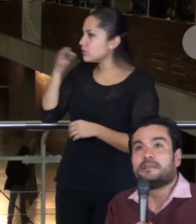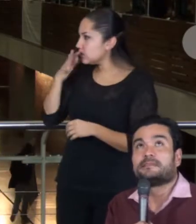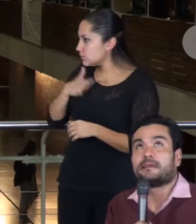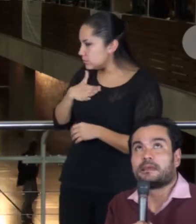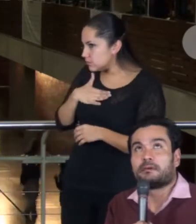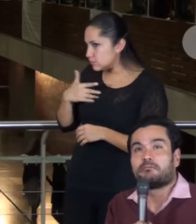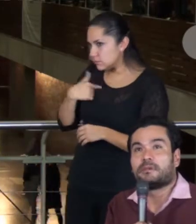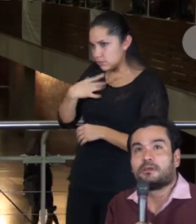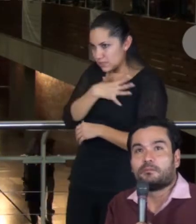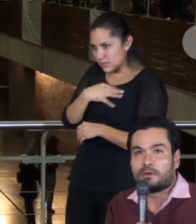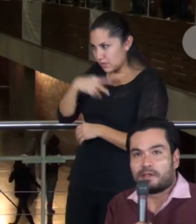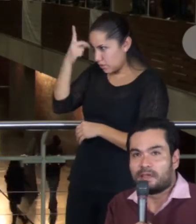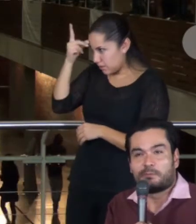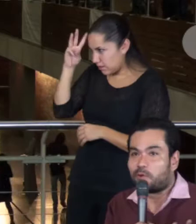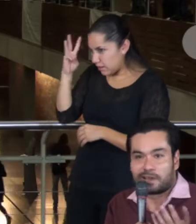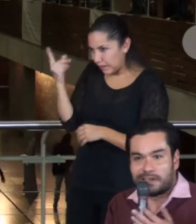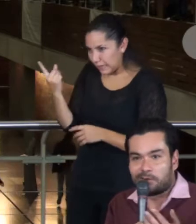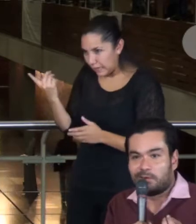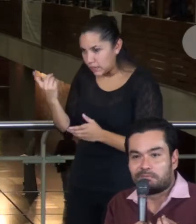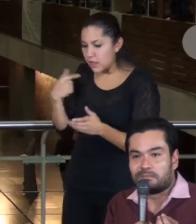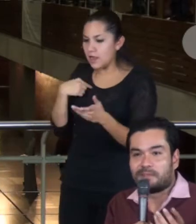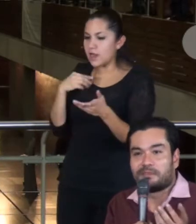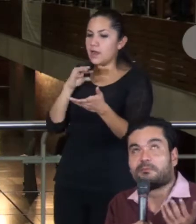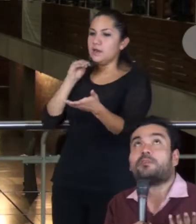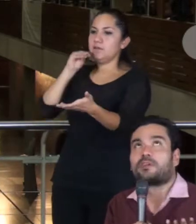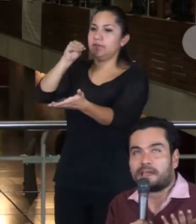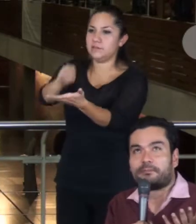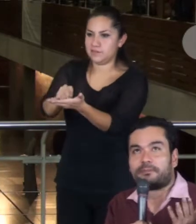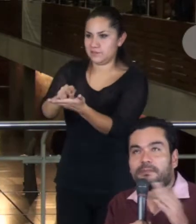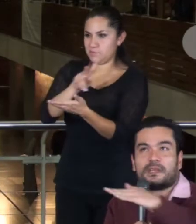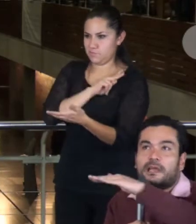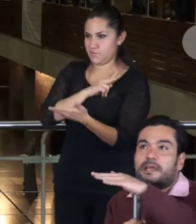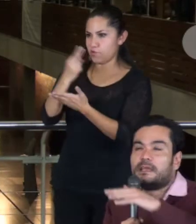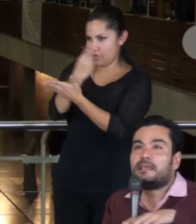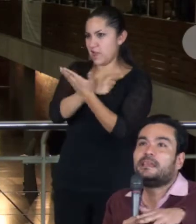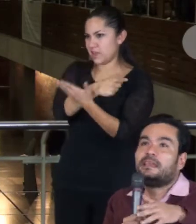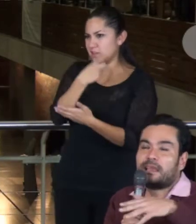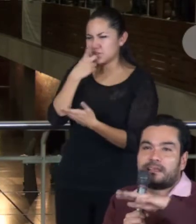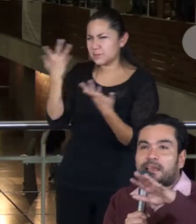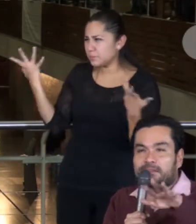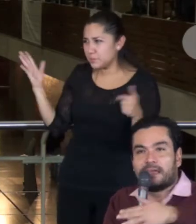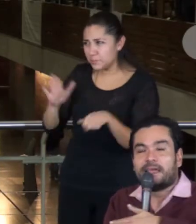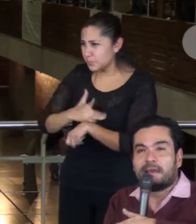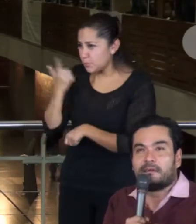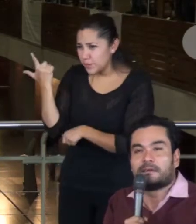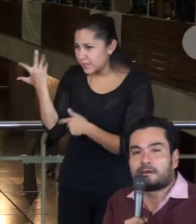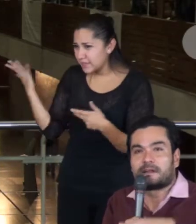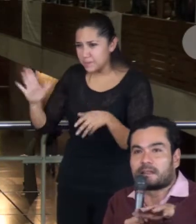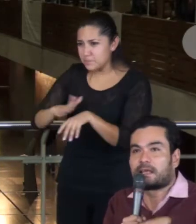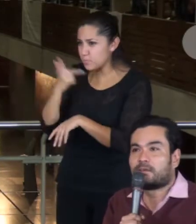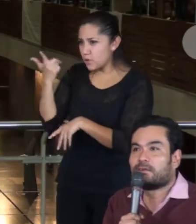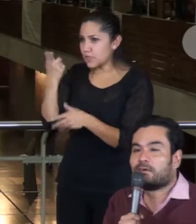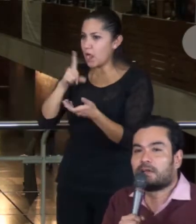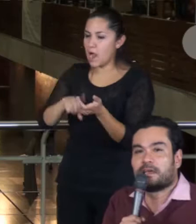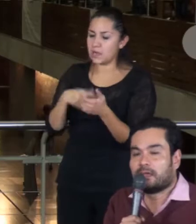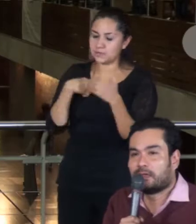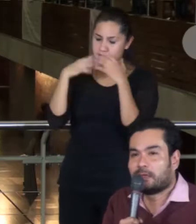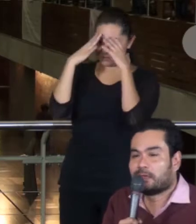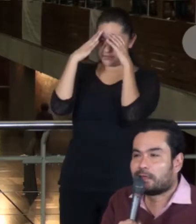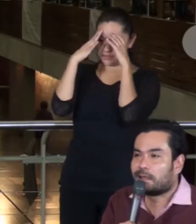dice porque no porque es el retratado